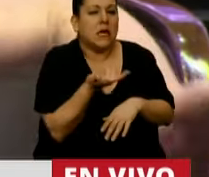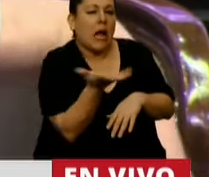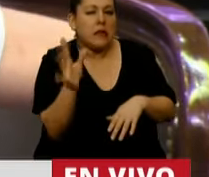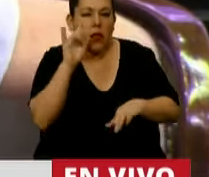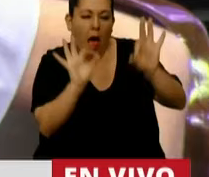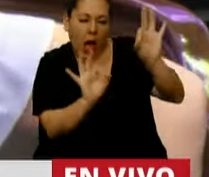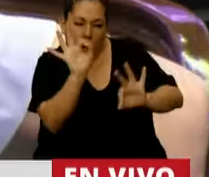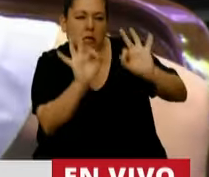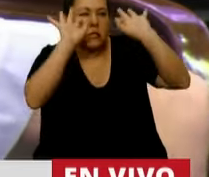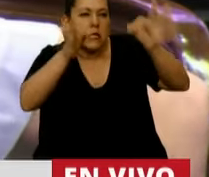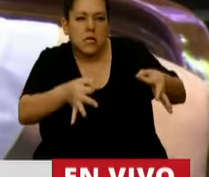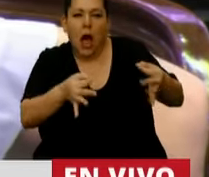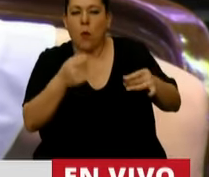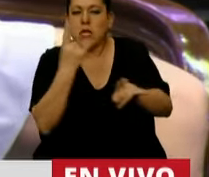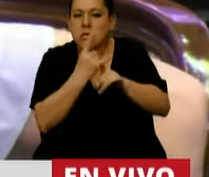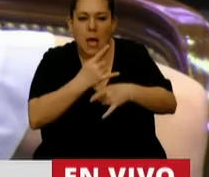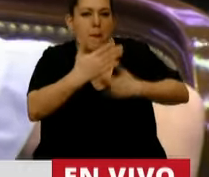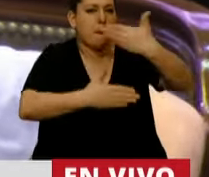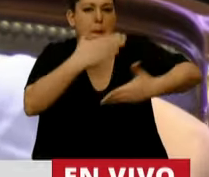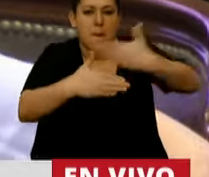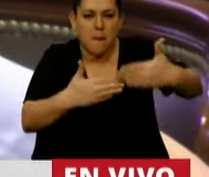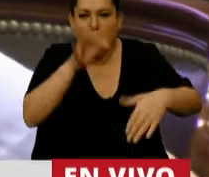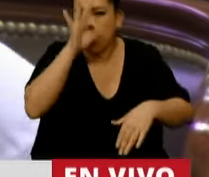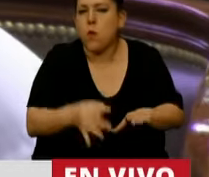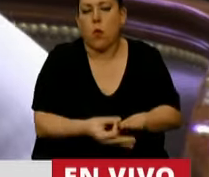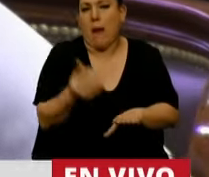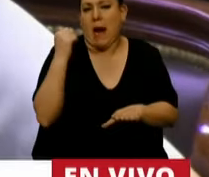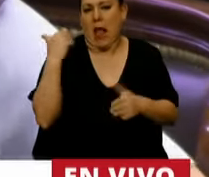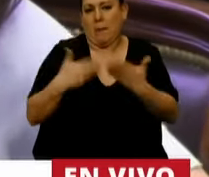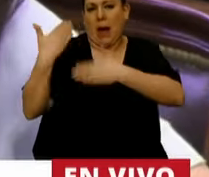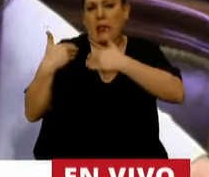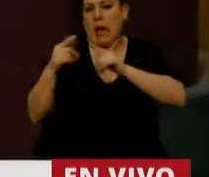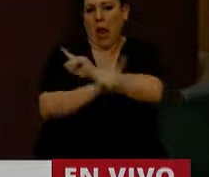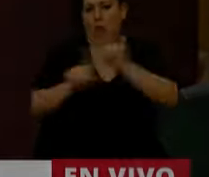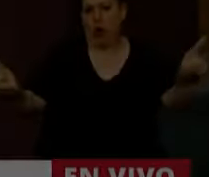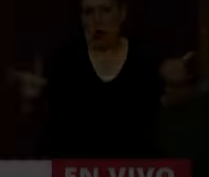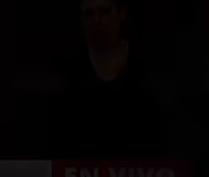nunca un paso atrás, siempre más. Muchas gracias. Gracias, diputada.